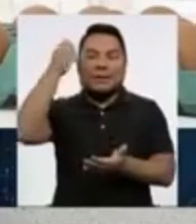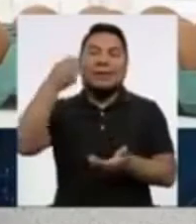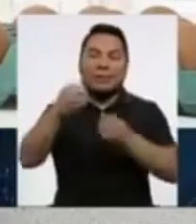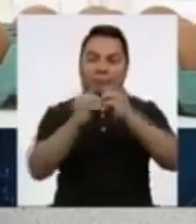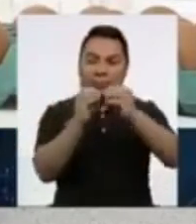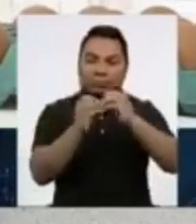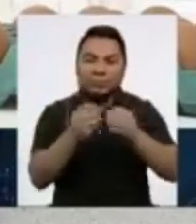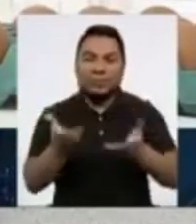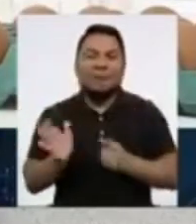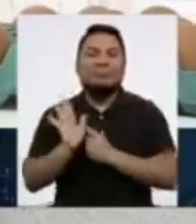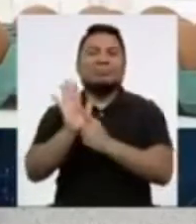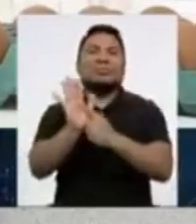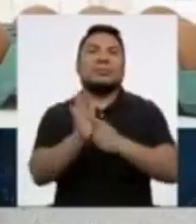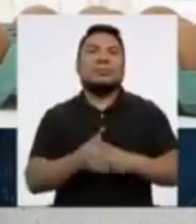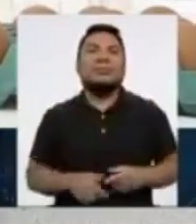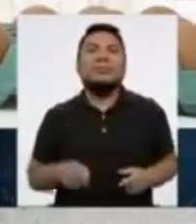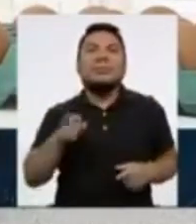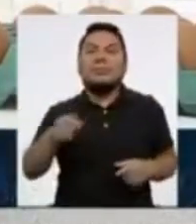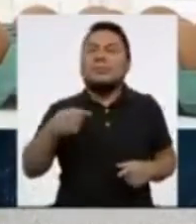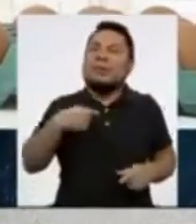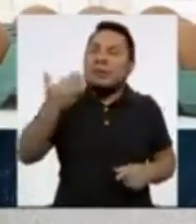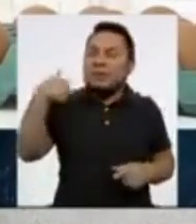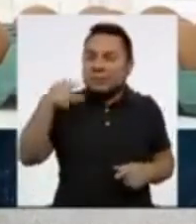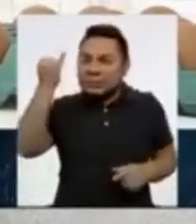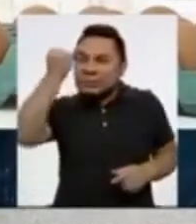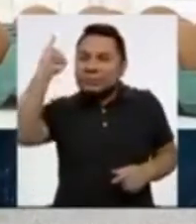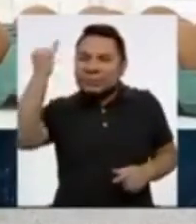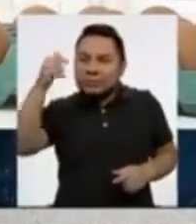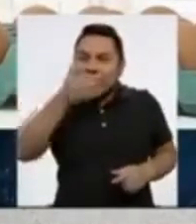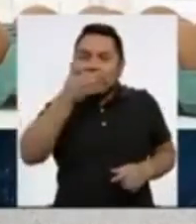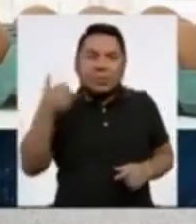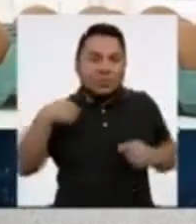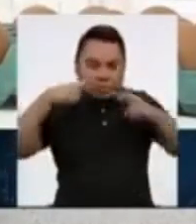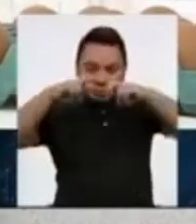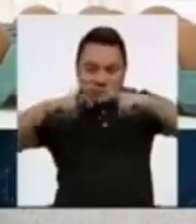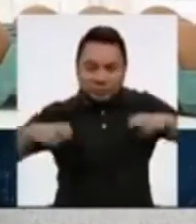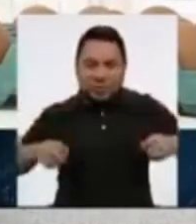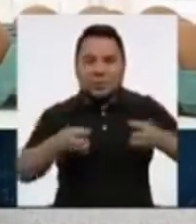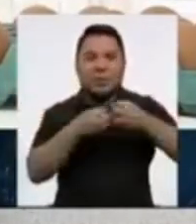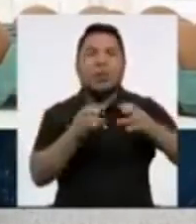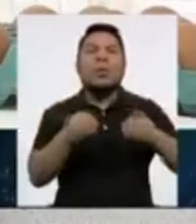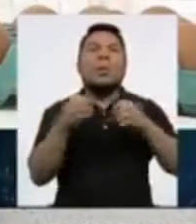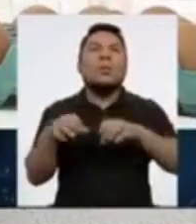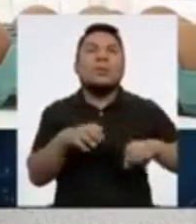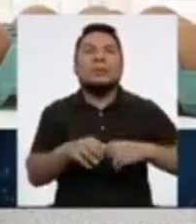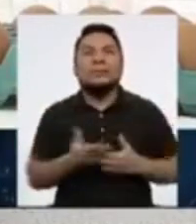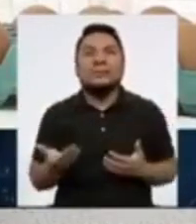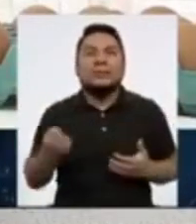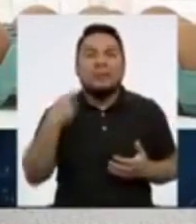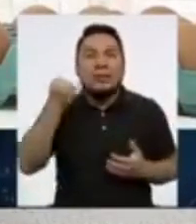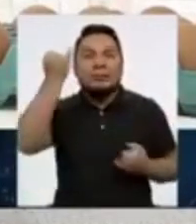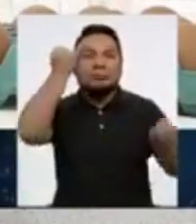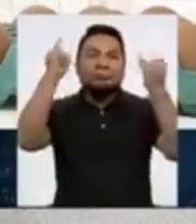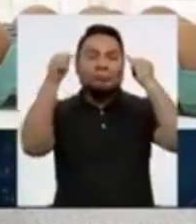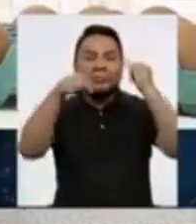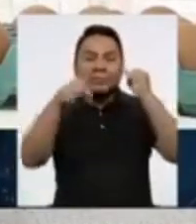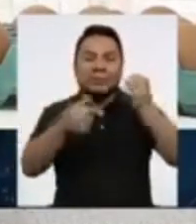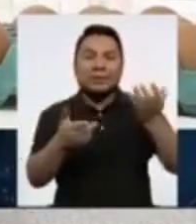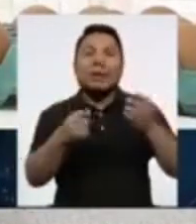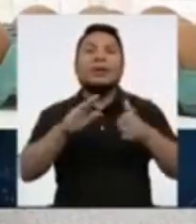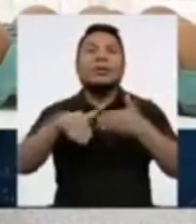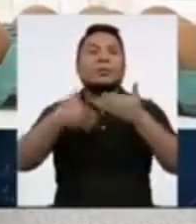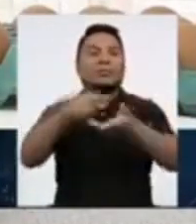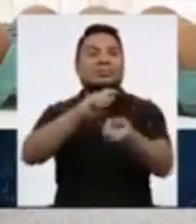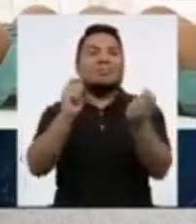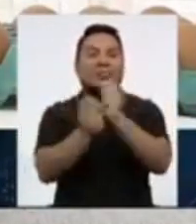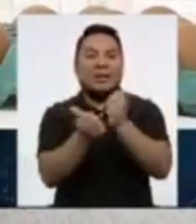a decir, oye, podemos hacer esta investigación, juntar a los mejores investigadores y ver cómo desarrollar esta innovación que al final termina